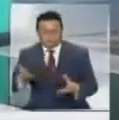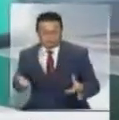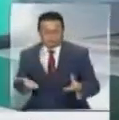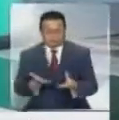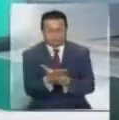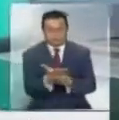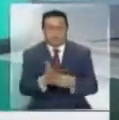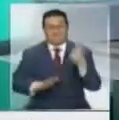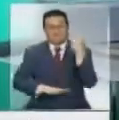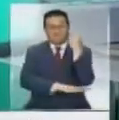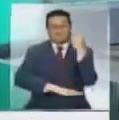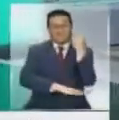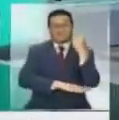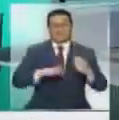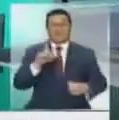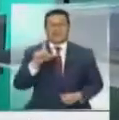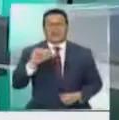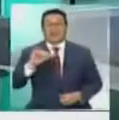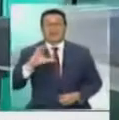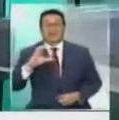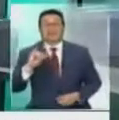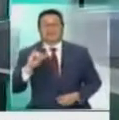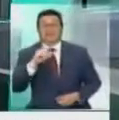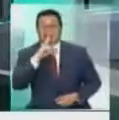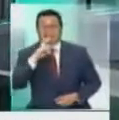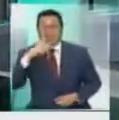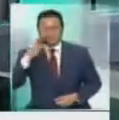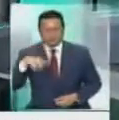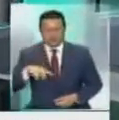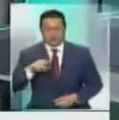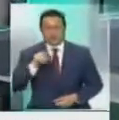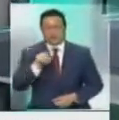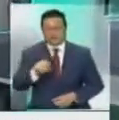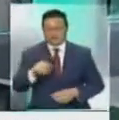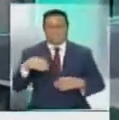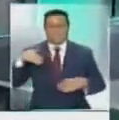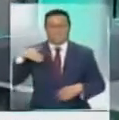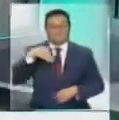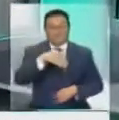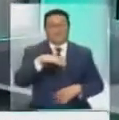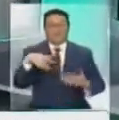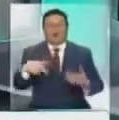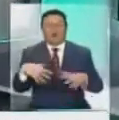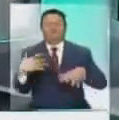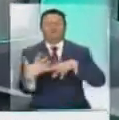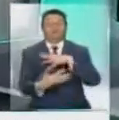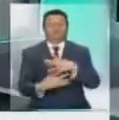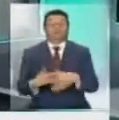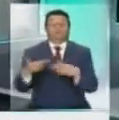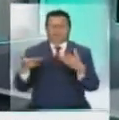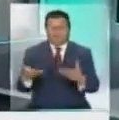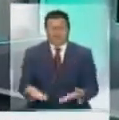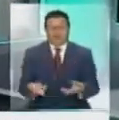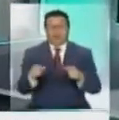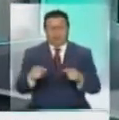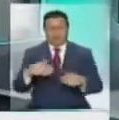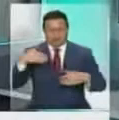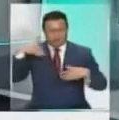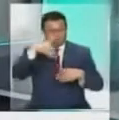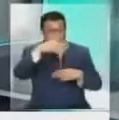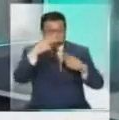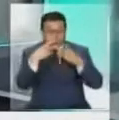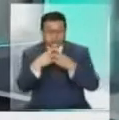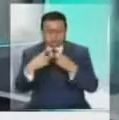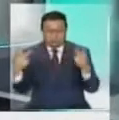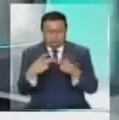las bases de licitación para el Extra Santiago. Situación que se produce en medio de la crisis social y donde el transporte